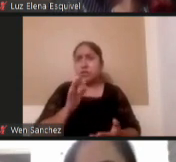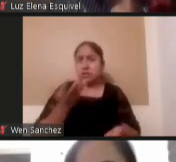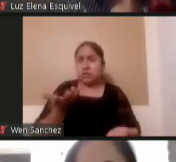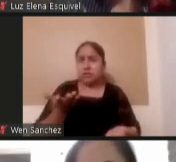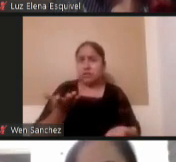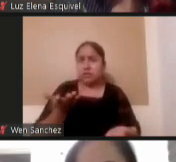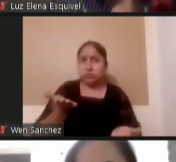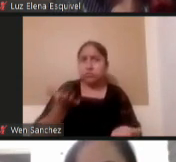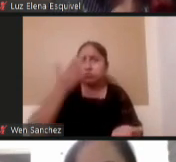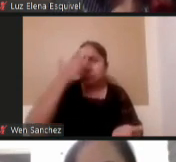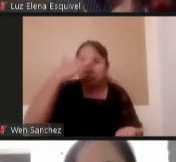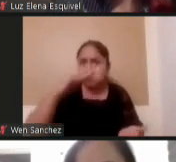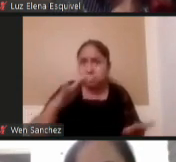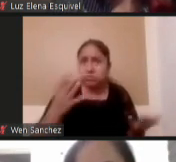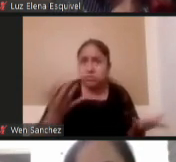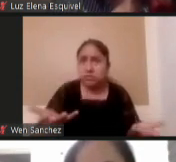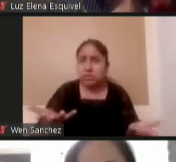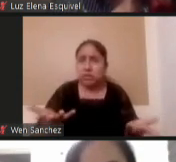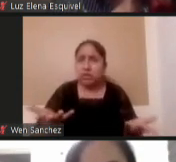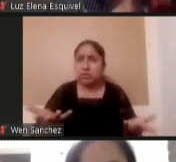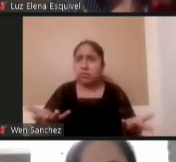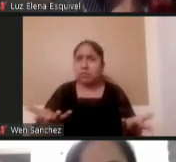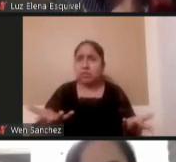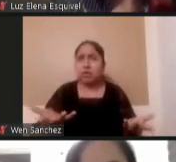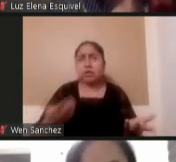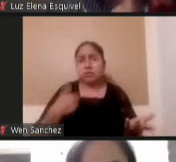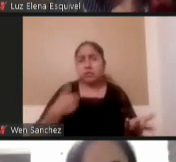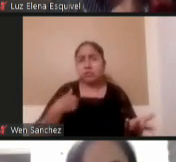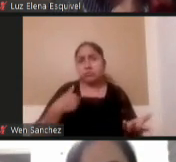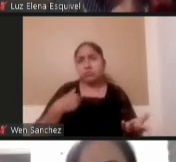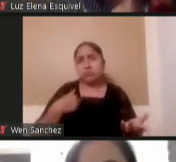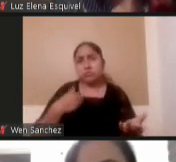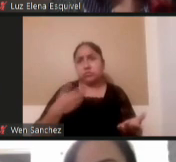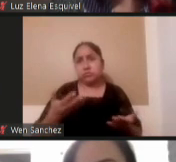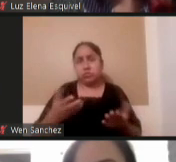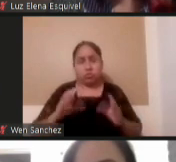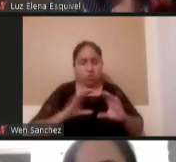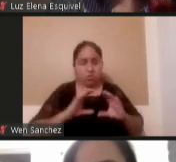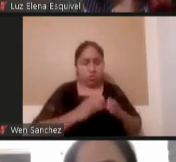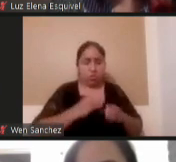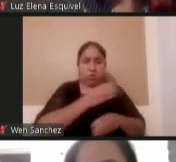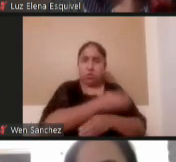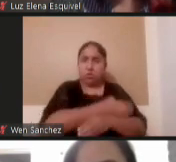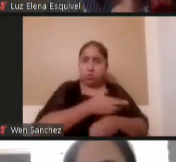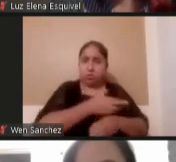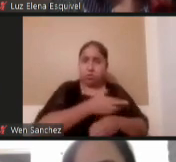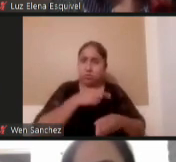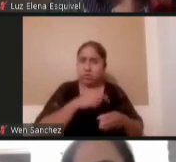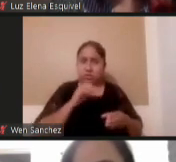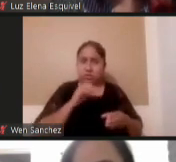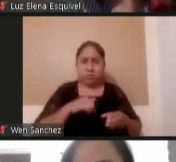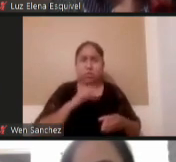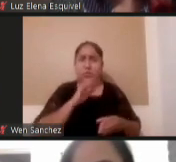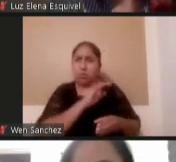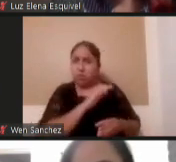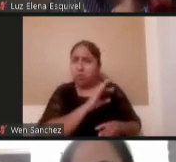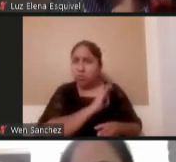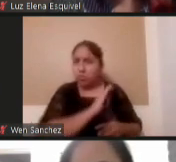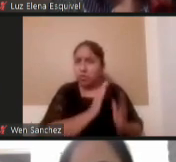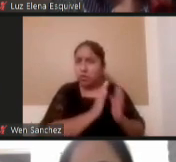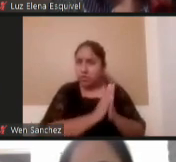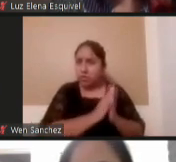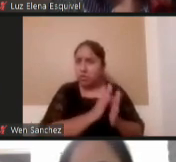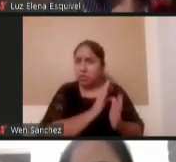de Seguridad Pública. Desde aquí hago la invitación a mi compañero coordinador para que busque esa